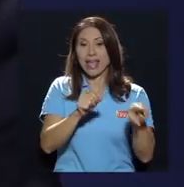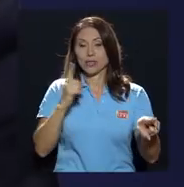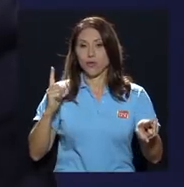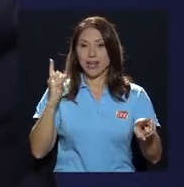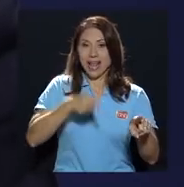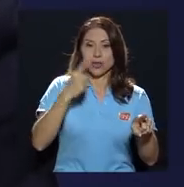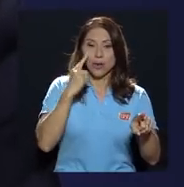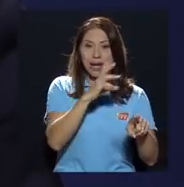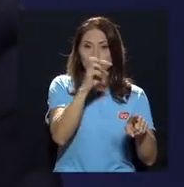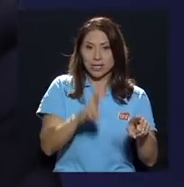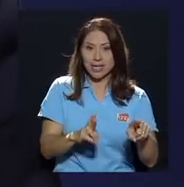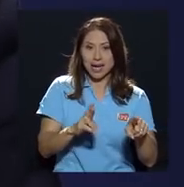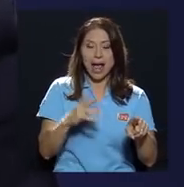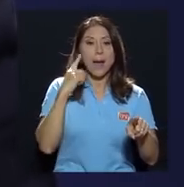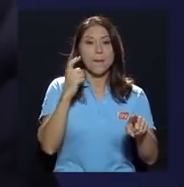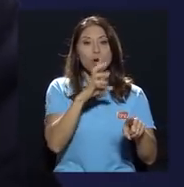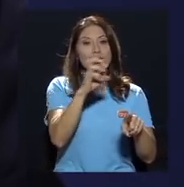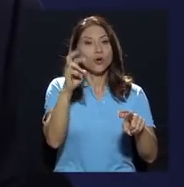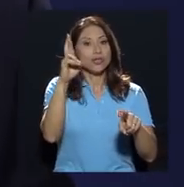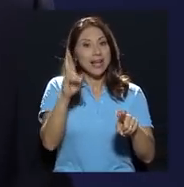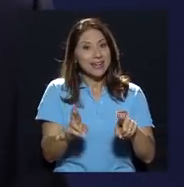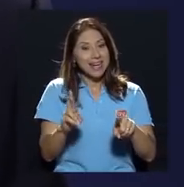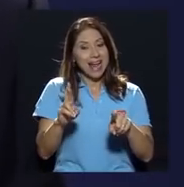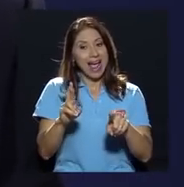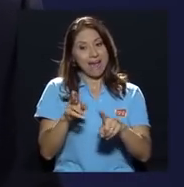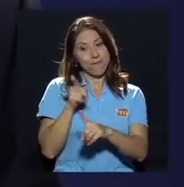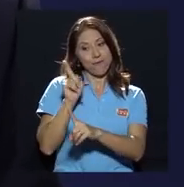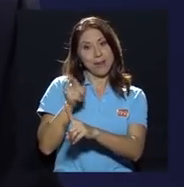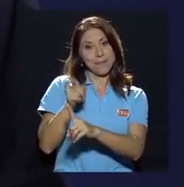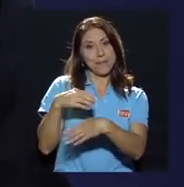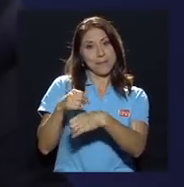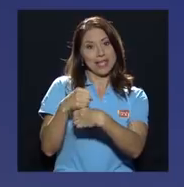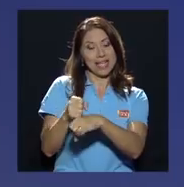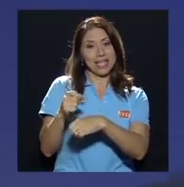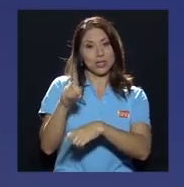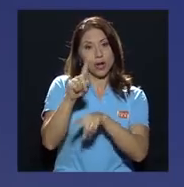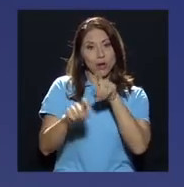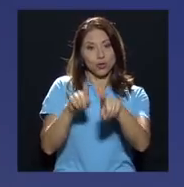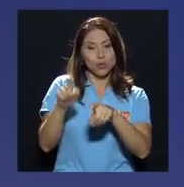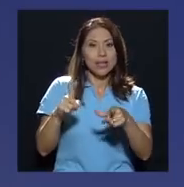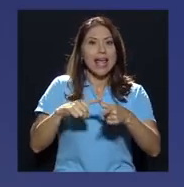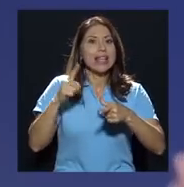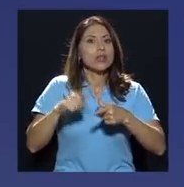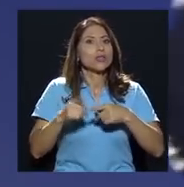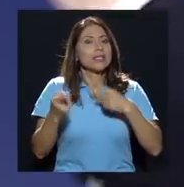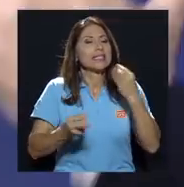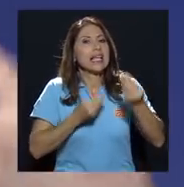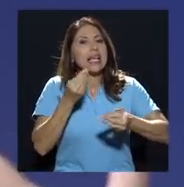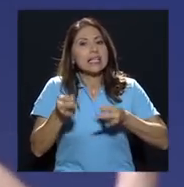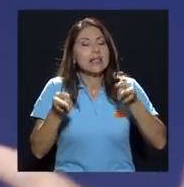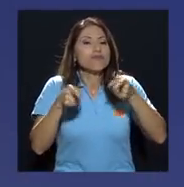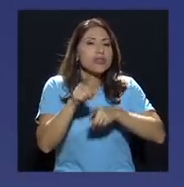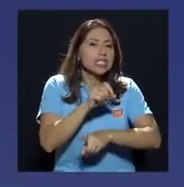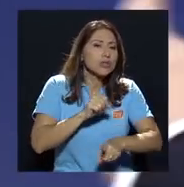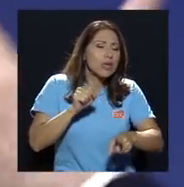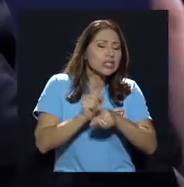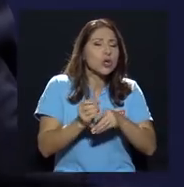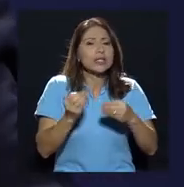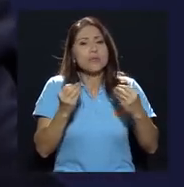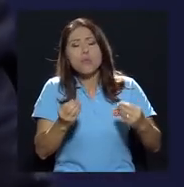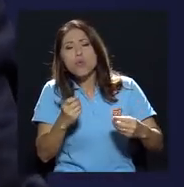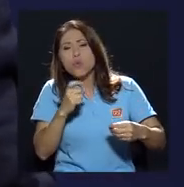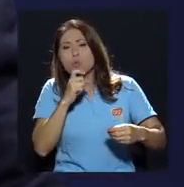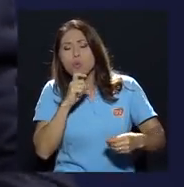obligatoria para costa rica porque costa rica formulará consulta no andar un día poda en la mía de sumamente costoso